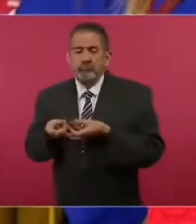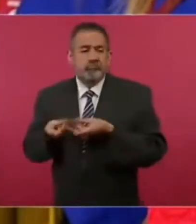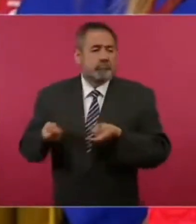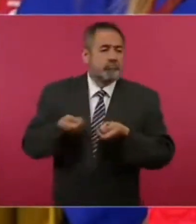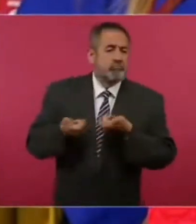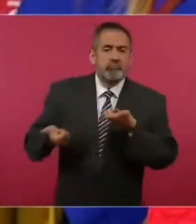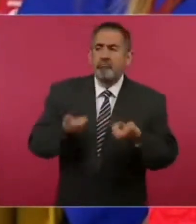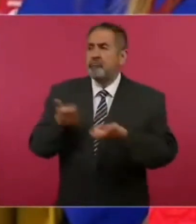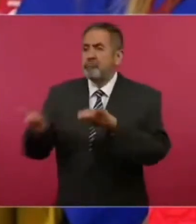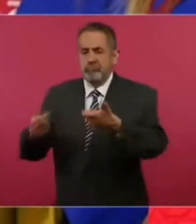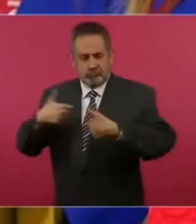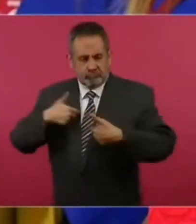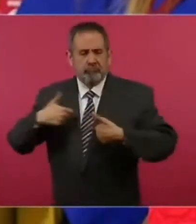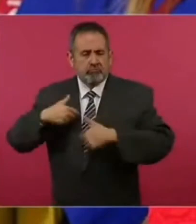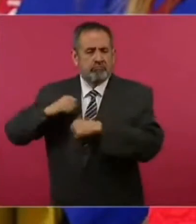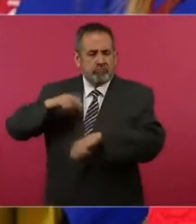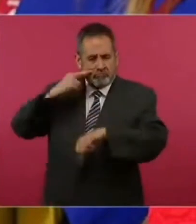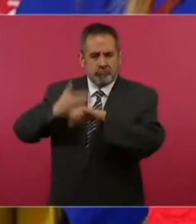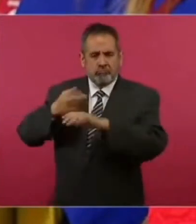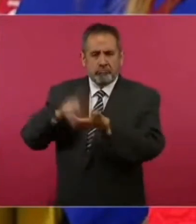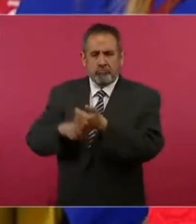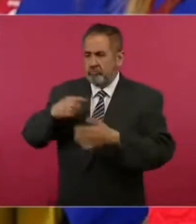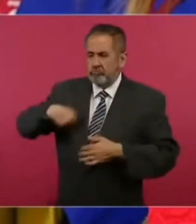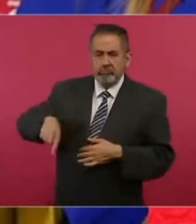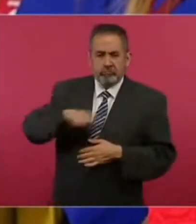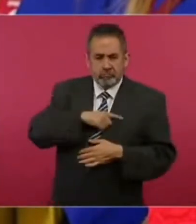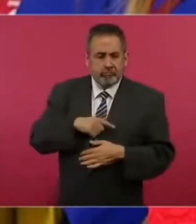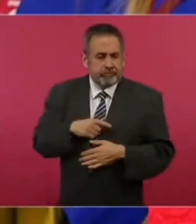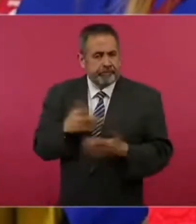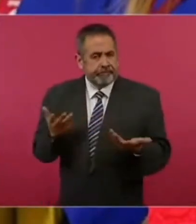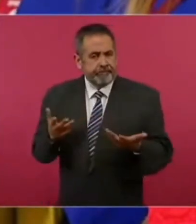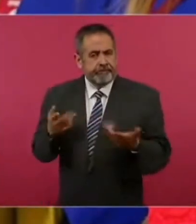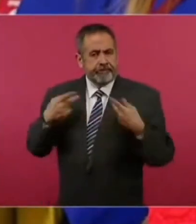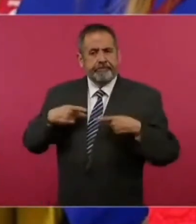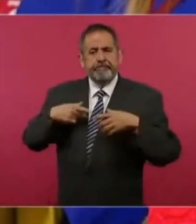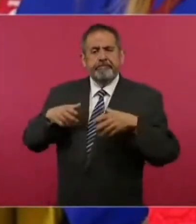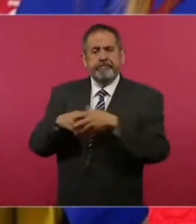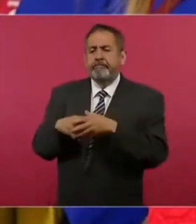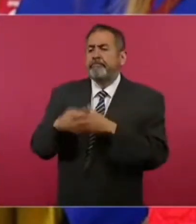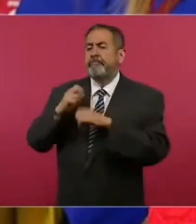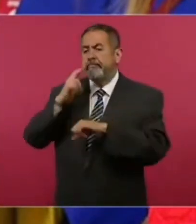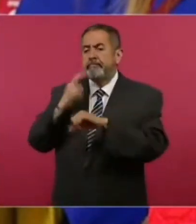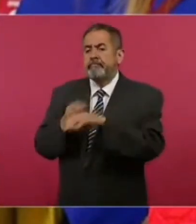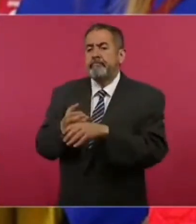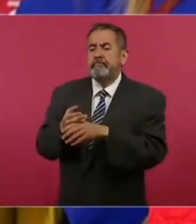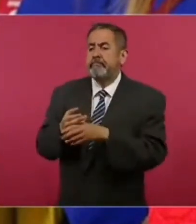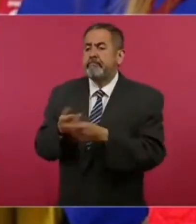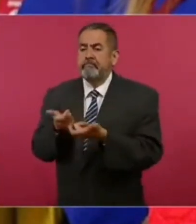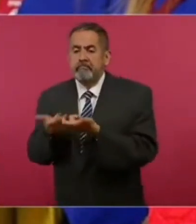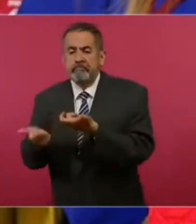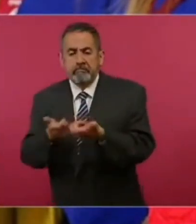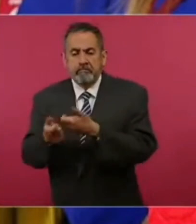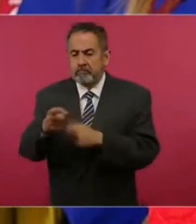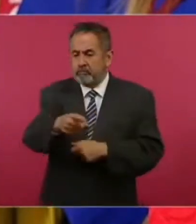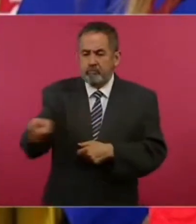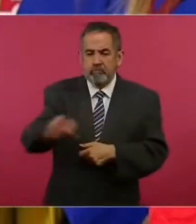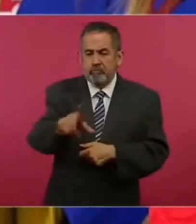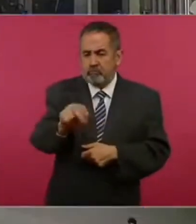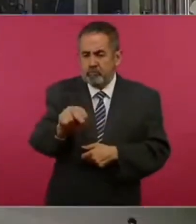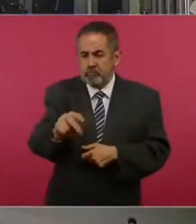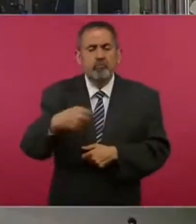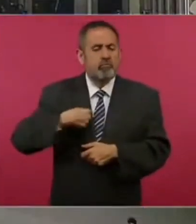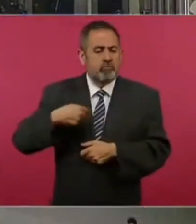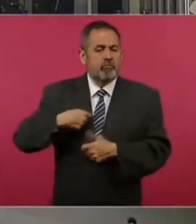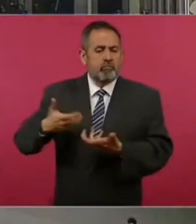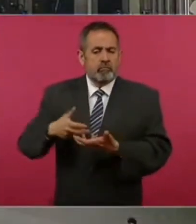estos recursos y que son ellos los personal del bienestar son los que tienen esa capacidad para manejar